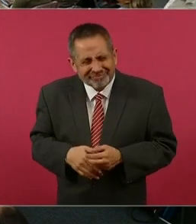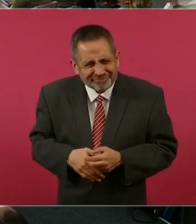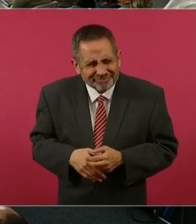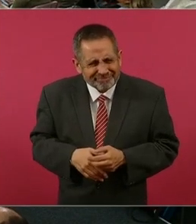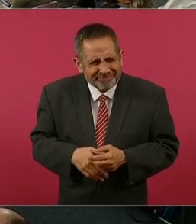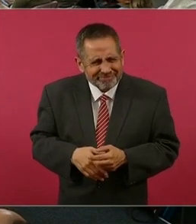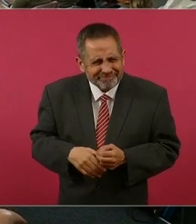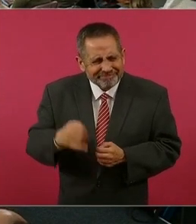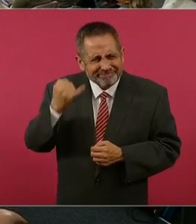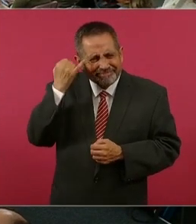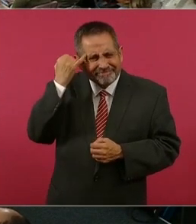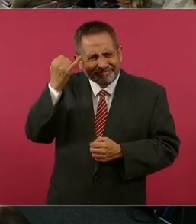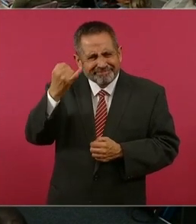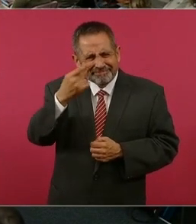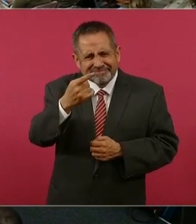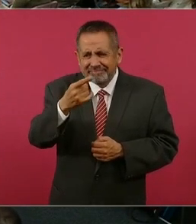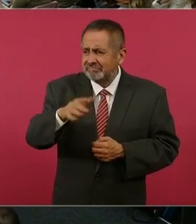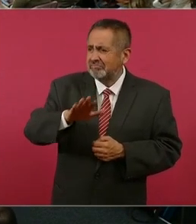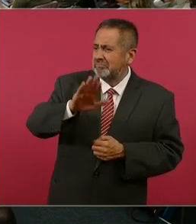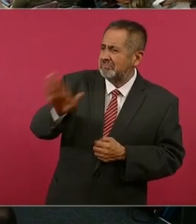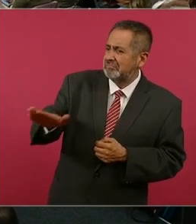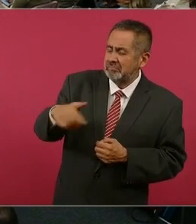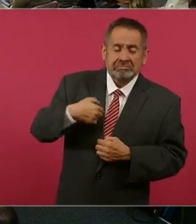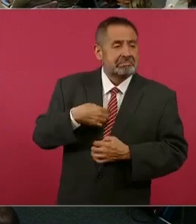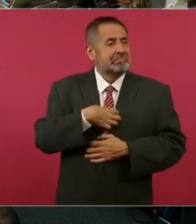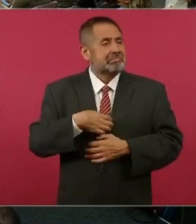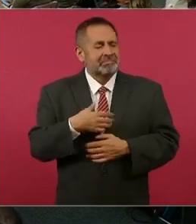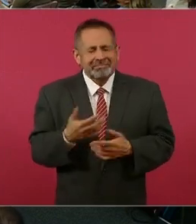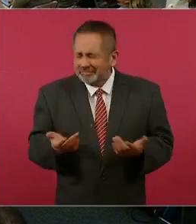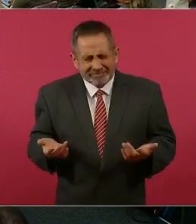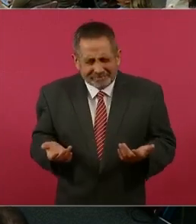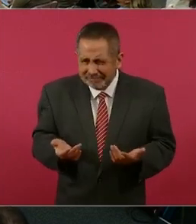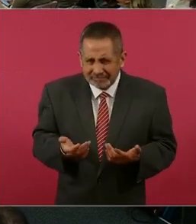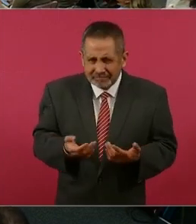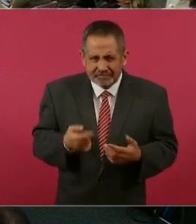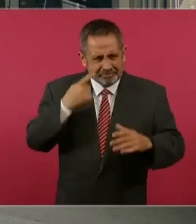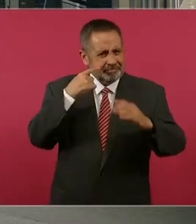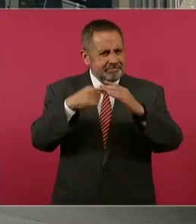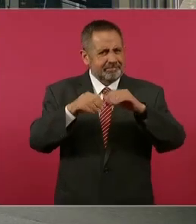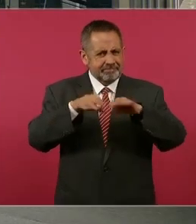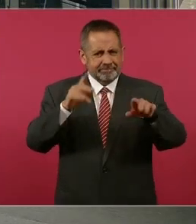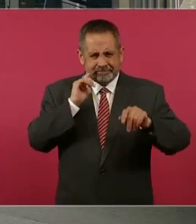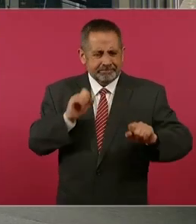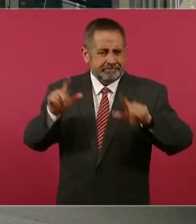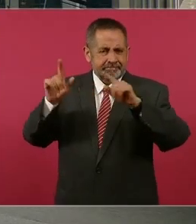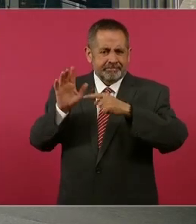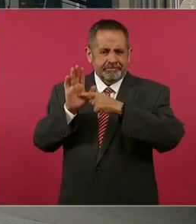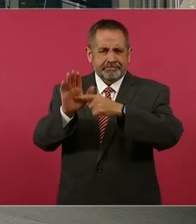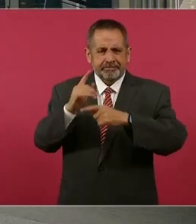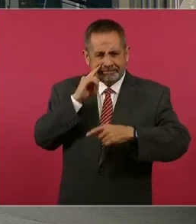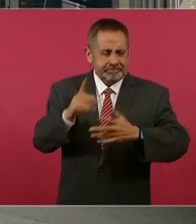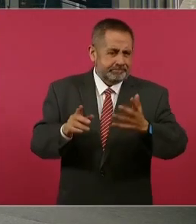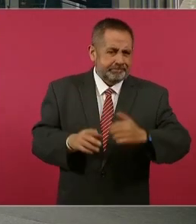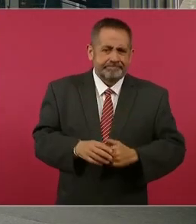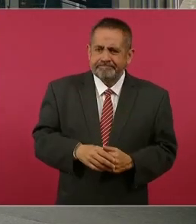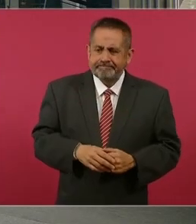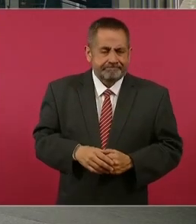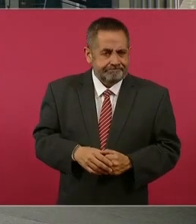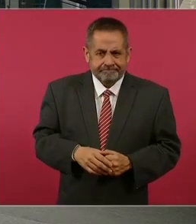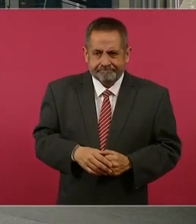Imagínense esas cosas. No sé si tengas ahí los dos mensajes, pues para que